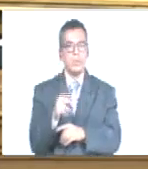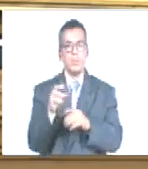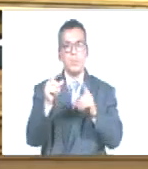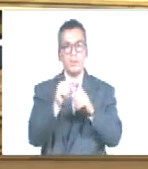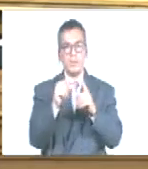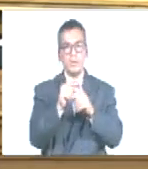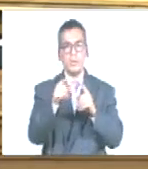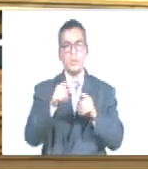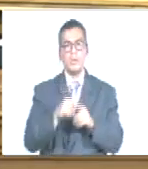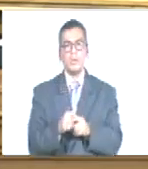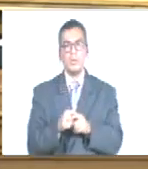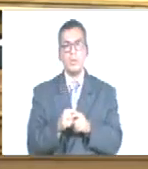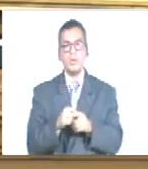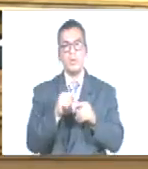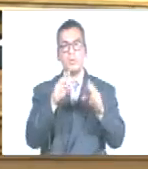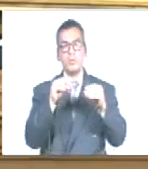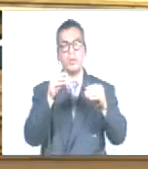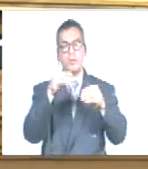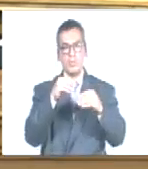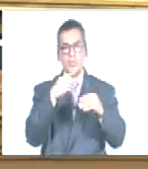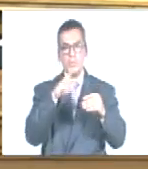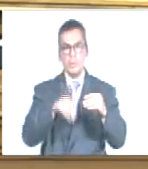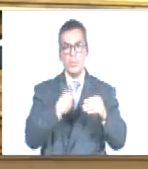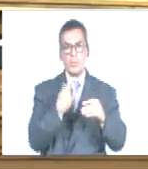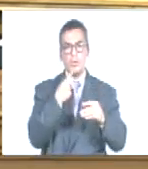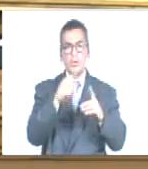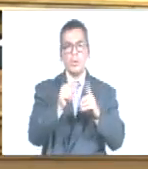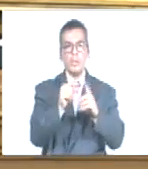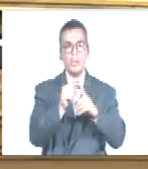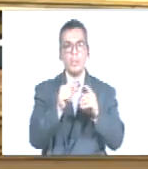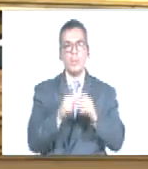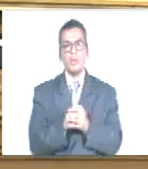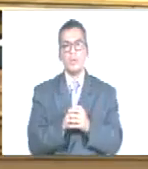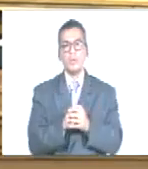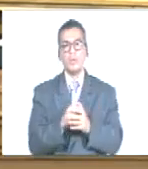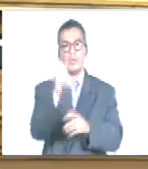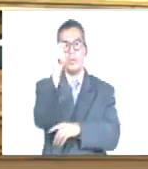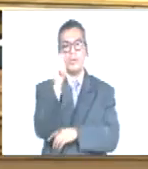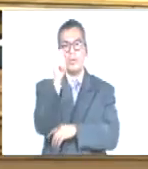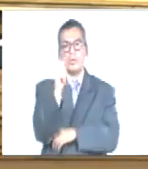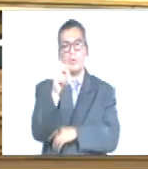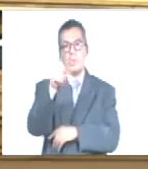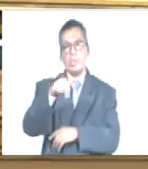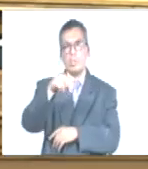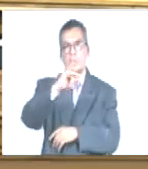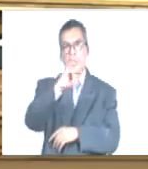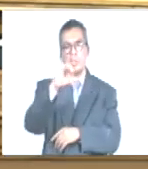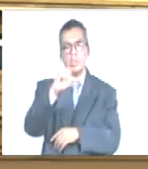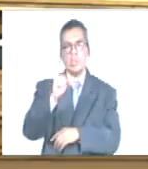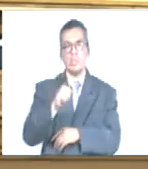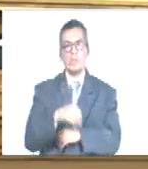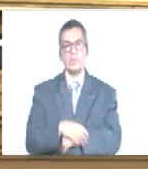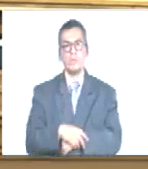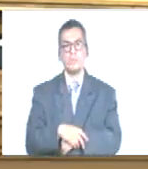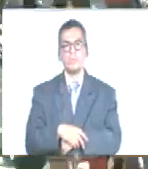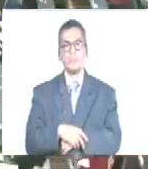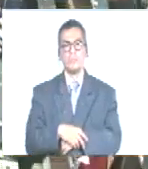de palabra, opiniones, intervenciones. Voy a dejar en el derecho de palabra al diputado Riel Sergent.